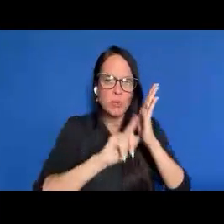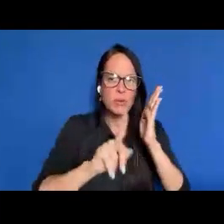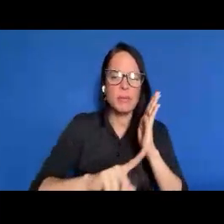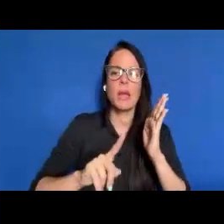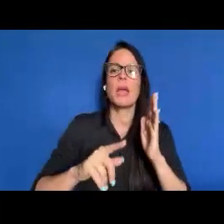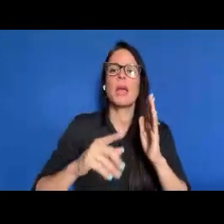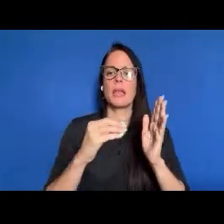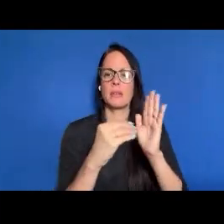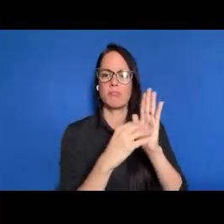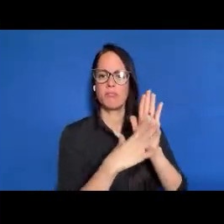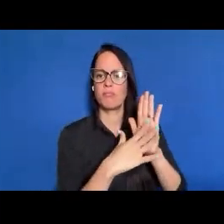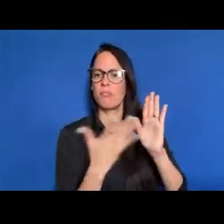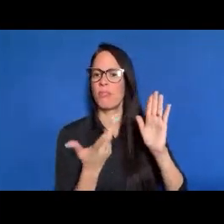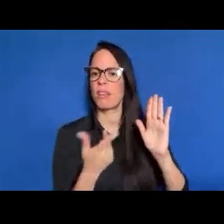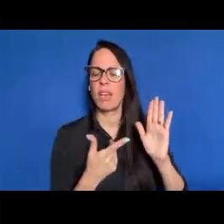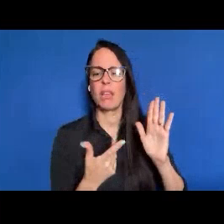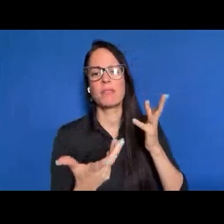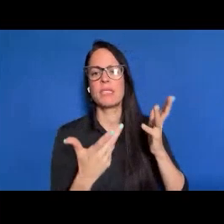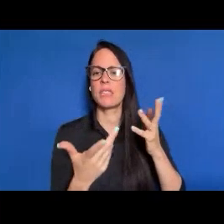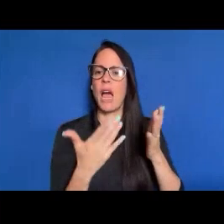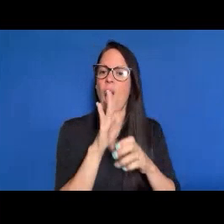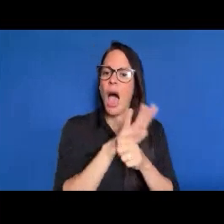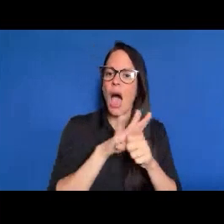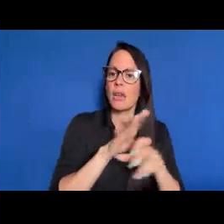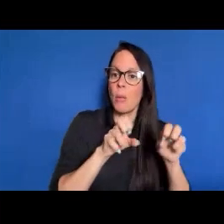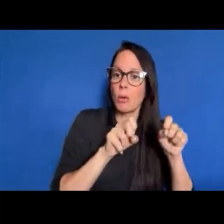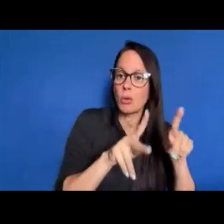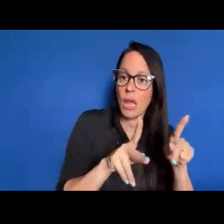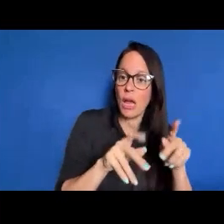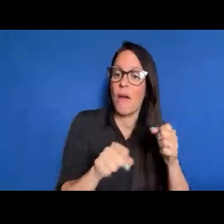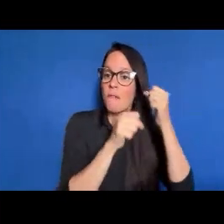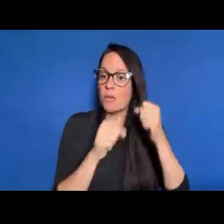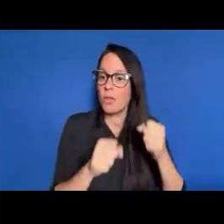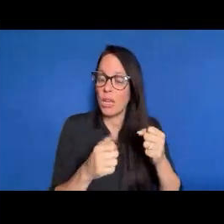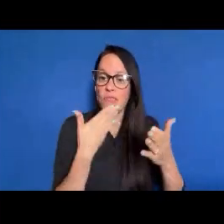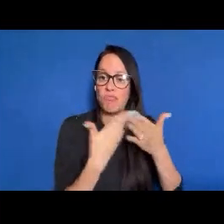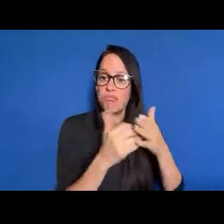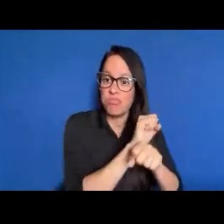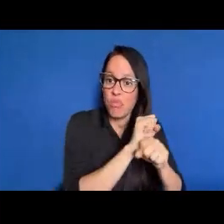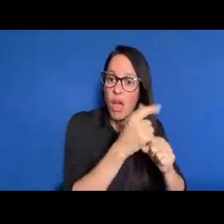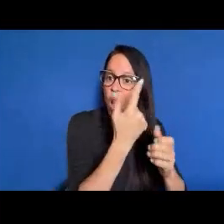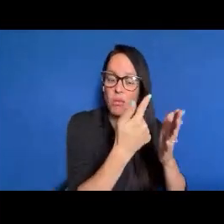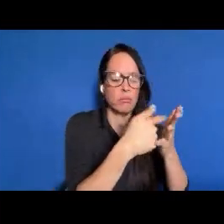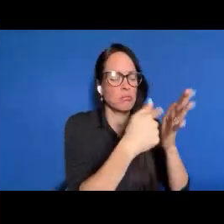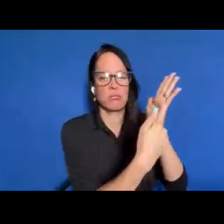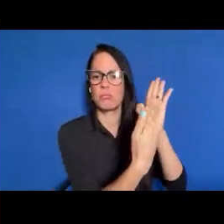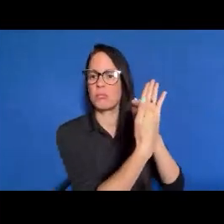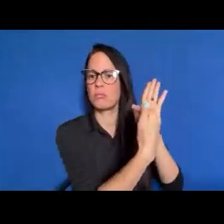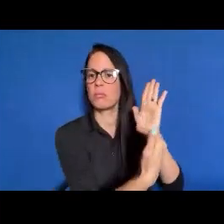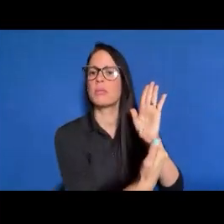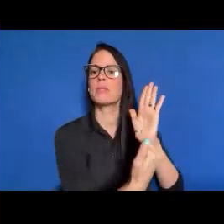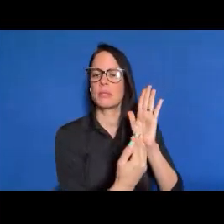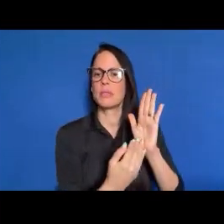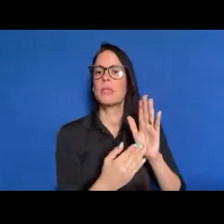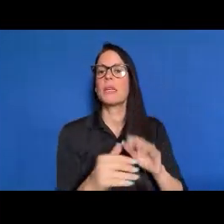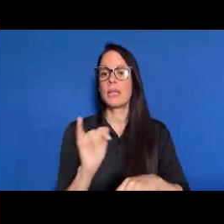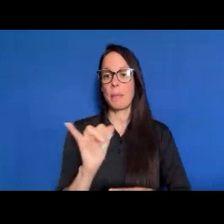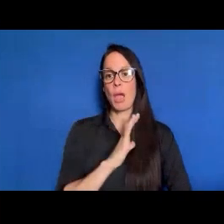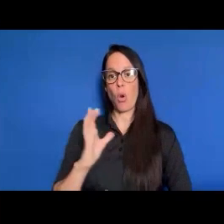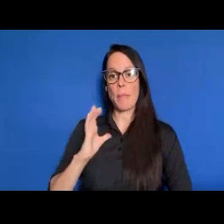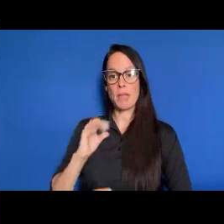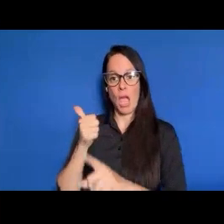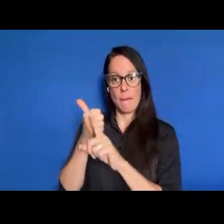recomendaciones, fortalezas, áreas de oportunidad, pero también los miembros del comité han generado algunas recomendaciones adicionales. Así que todo eso